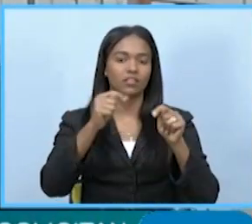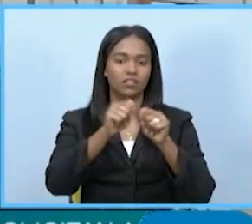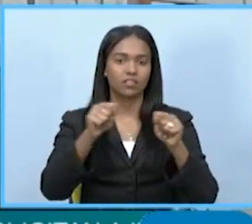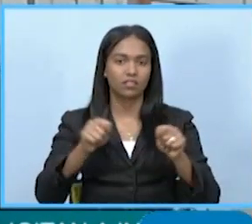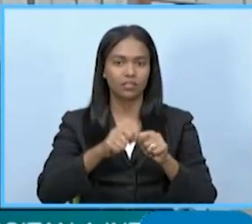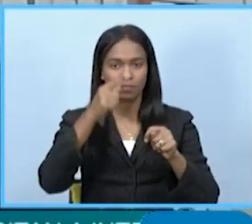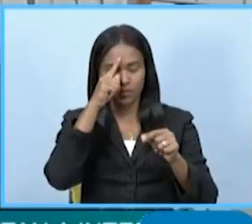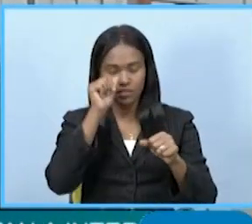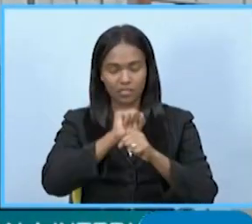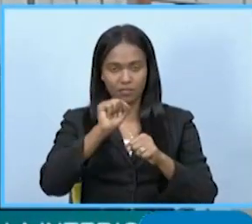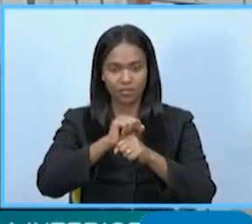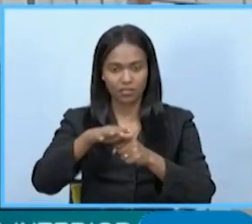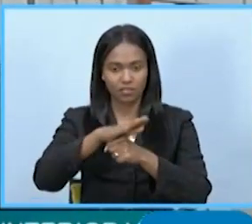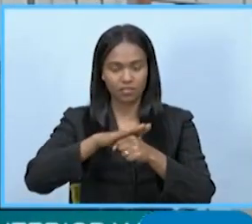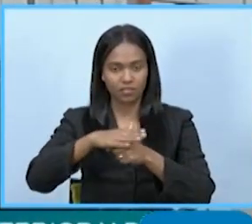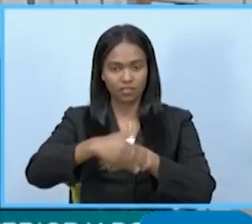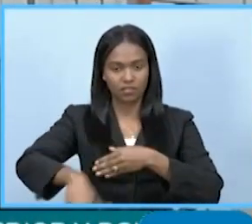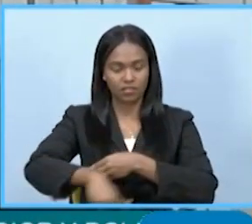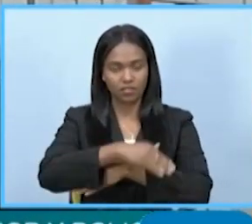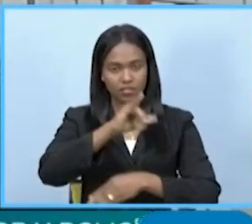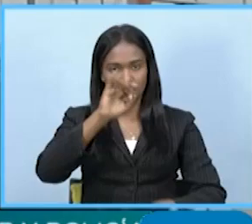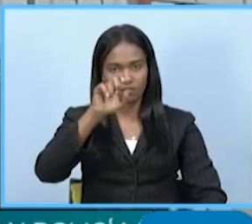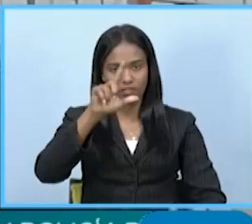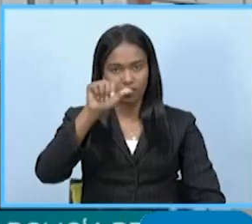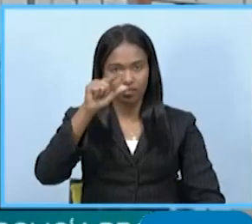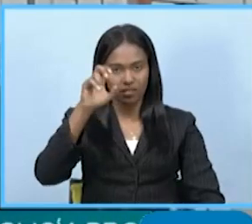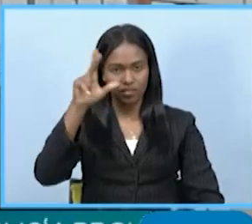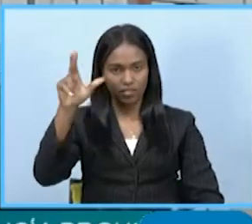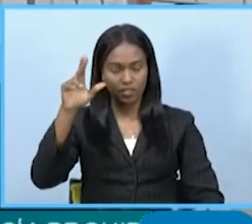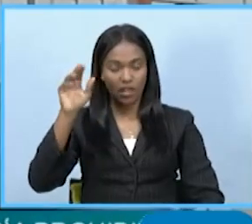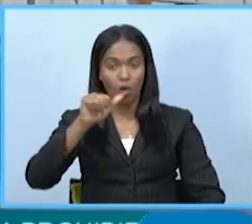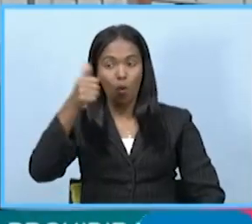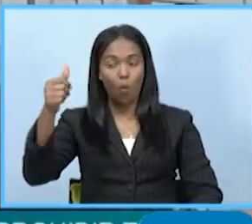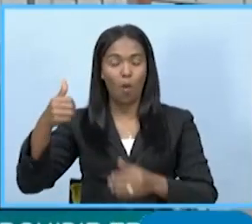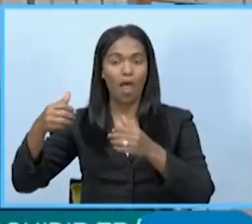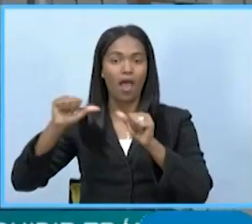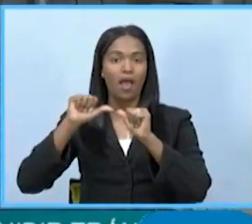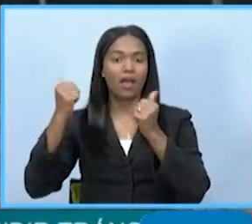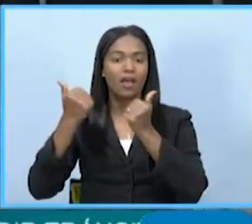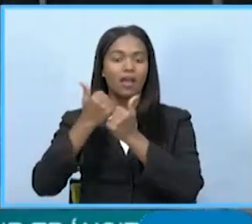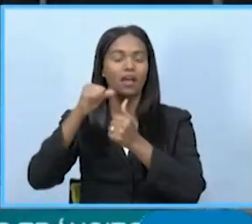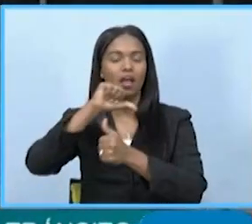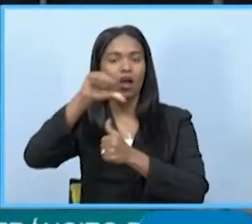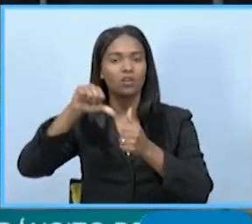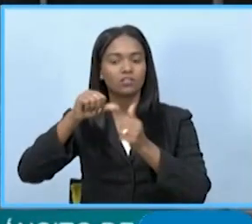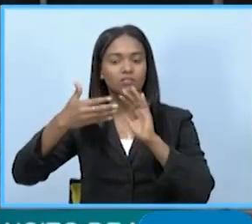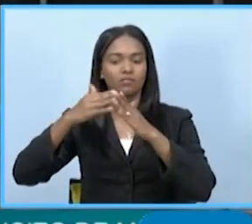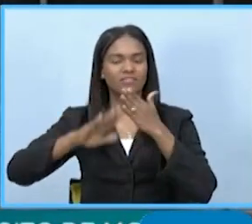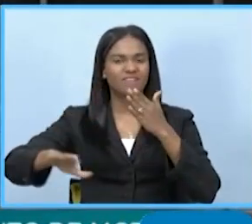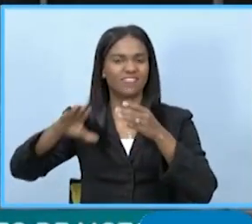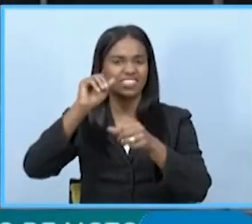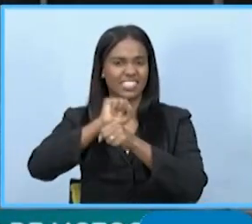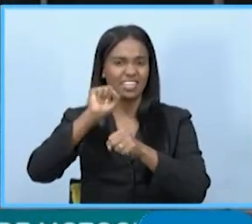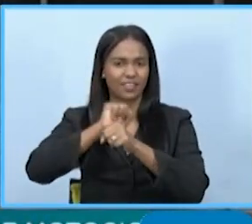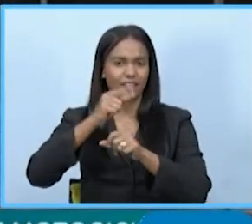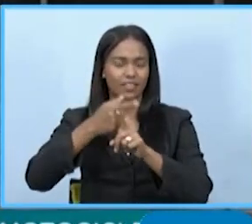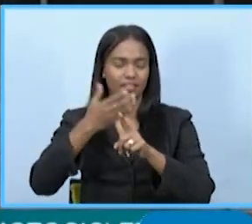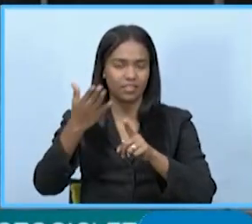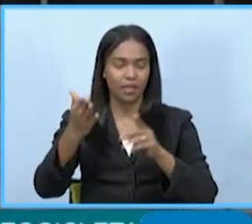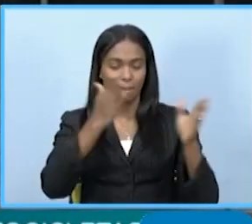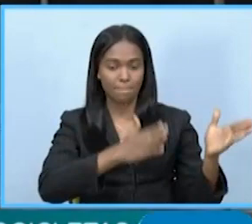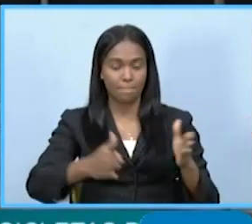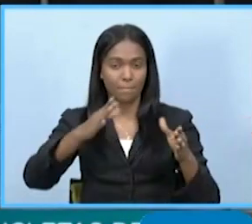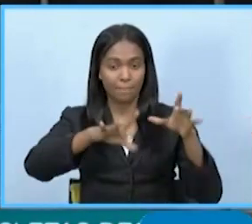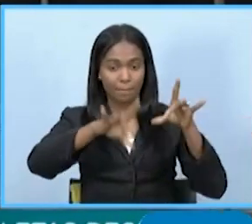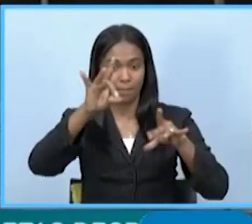de Empleo, ubicada en la Avenida Isabel Aguiar. La de Azua será en el Salón de Actos del Ayuntamiento. En tanto, el proceso